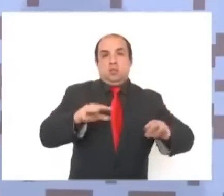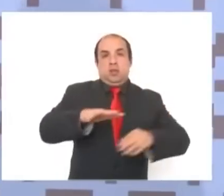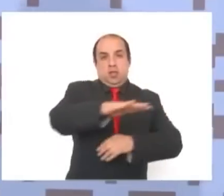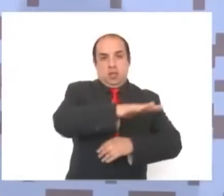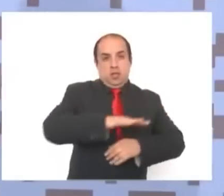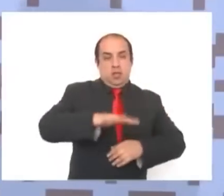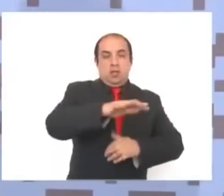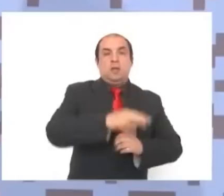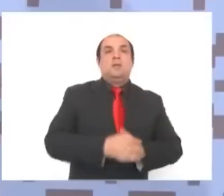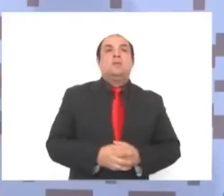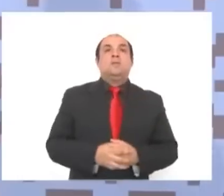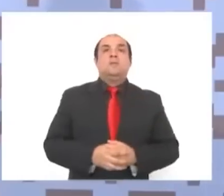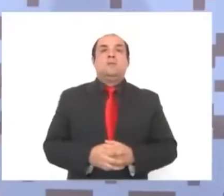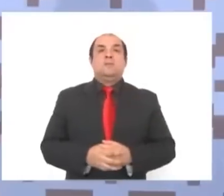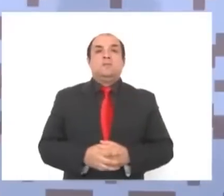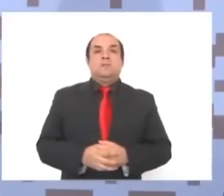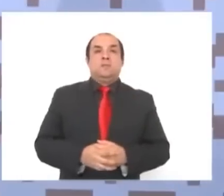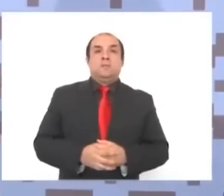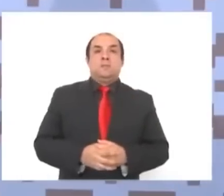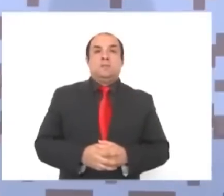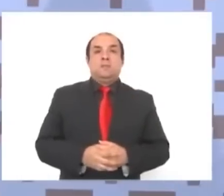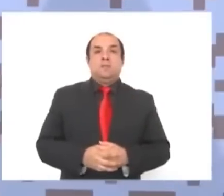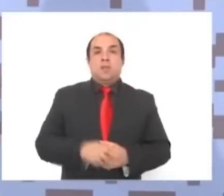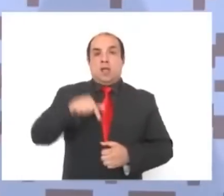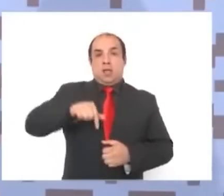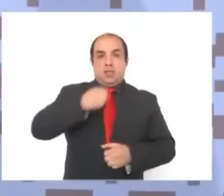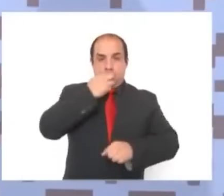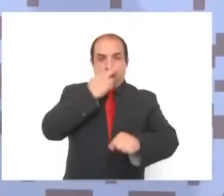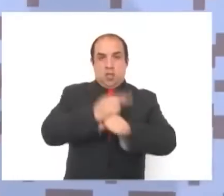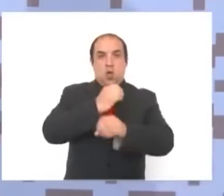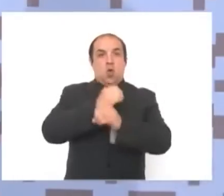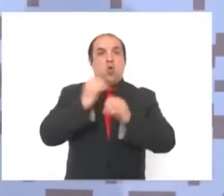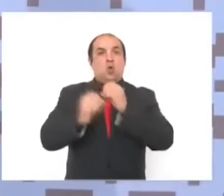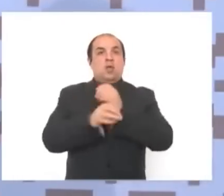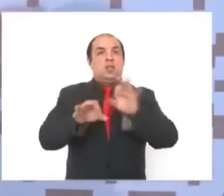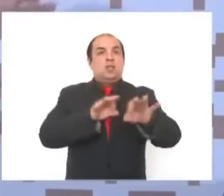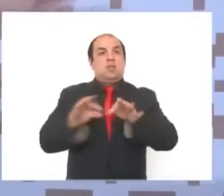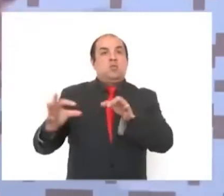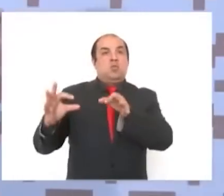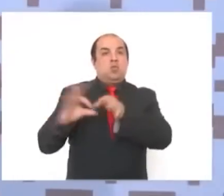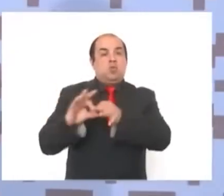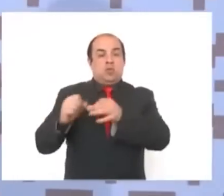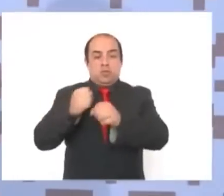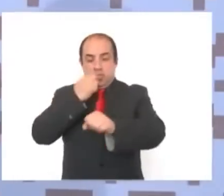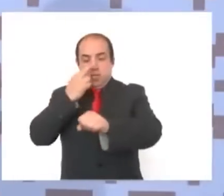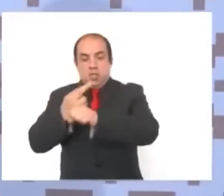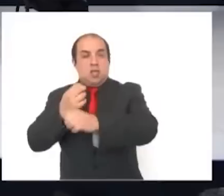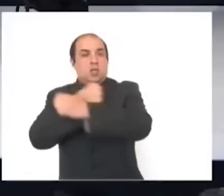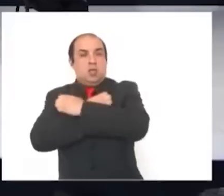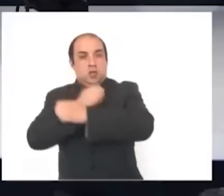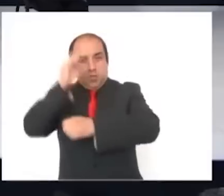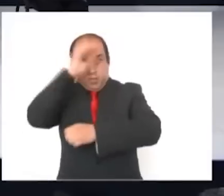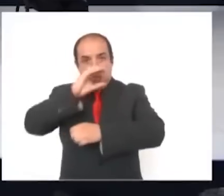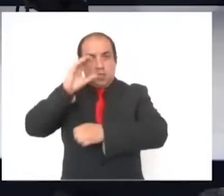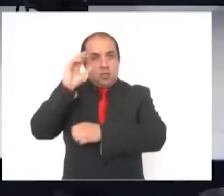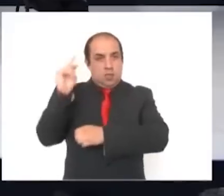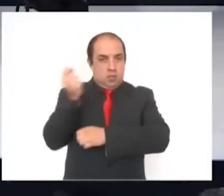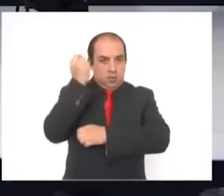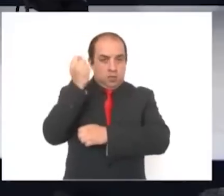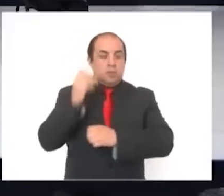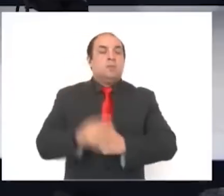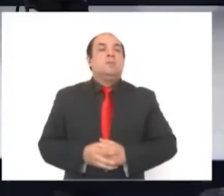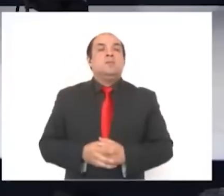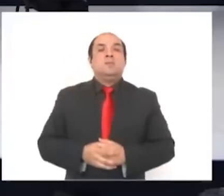es importante mencionar, nosotros en la Secretaría de Obras trabajamos en conjunto con la Secretaría de Educación, Ciencia y Tecnología,